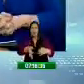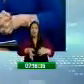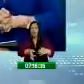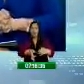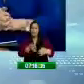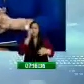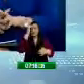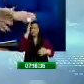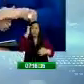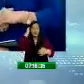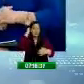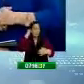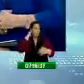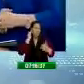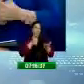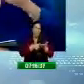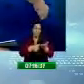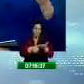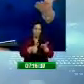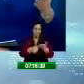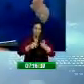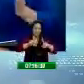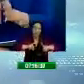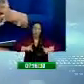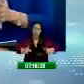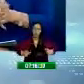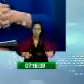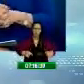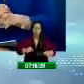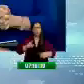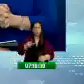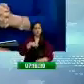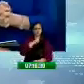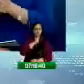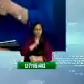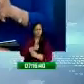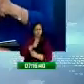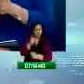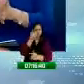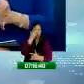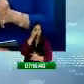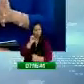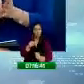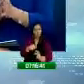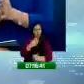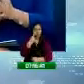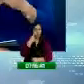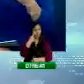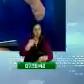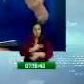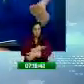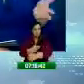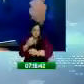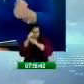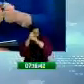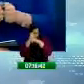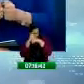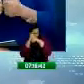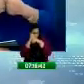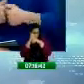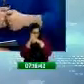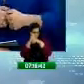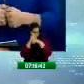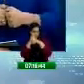sido, entiendo, corroborada por usted y por las autoridades de salud pública. Le quiero preguntar, en virtud de una serie de